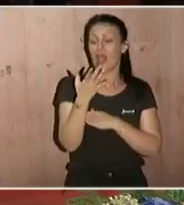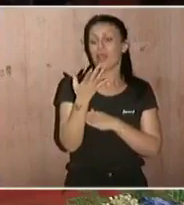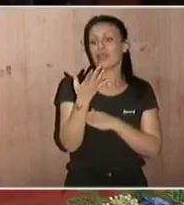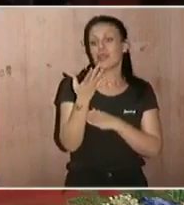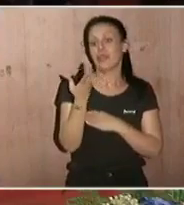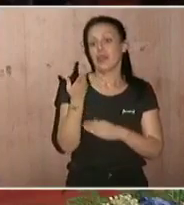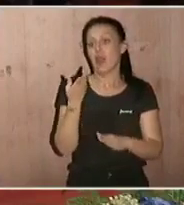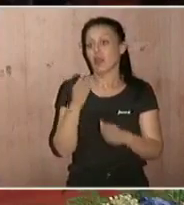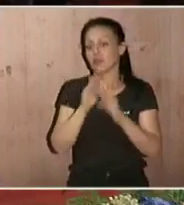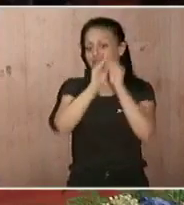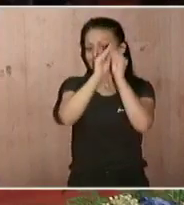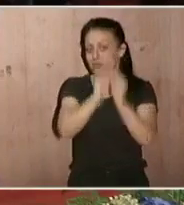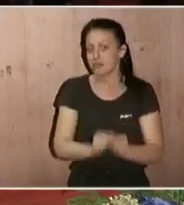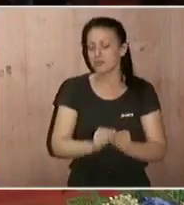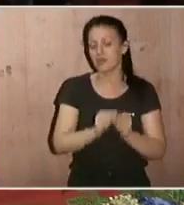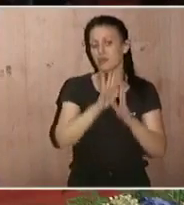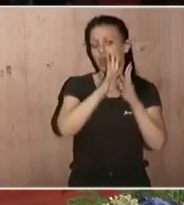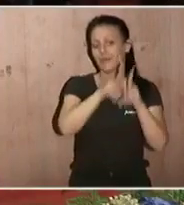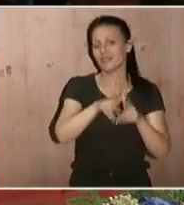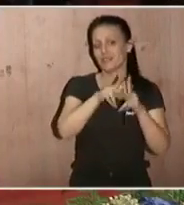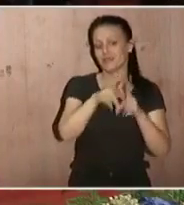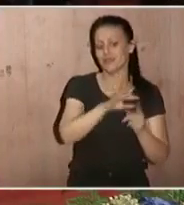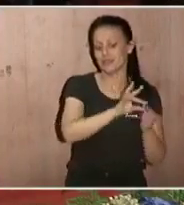administrativa sobre el medio ambiente.